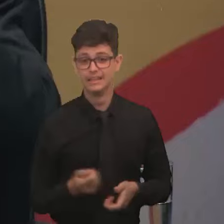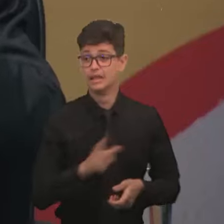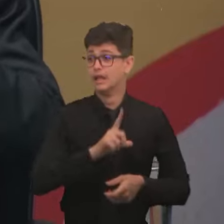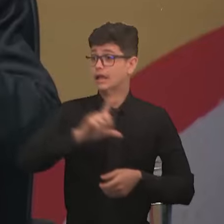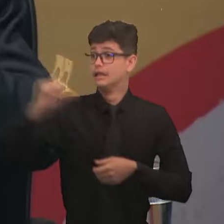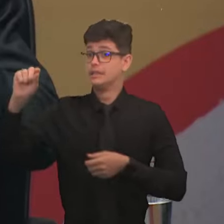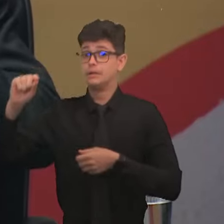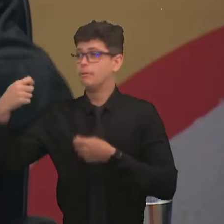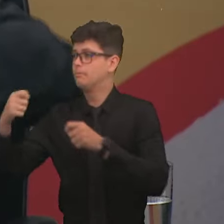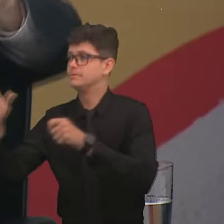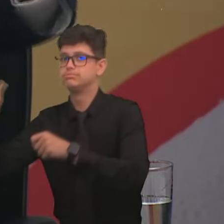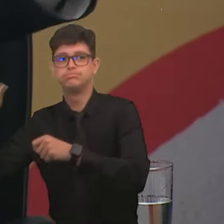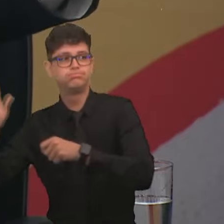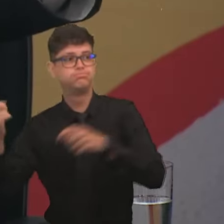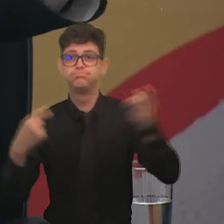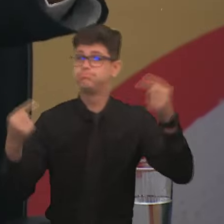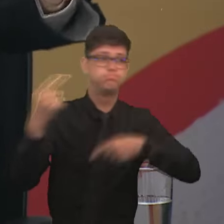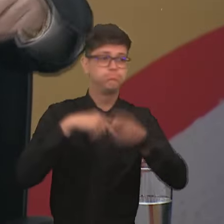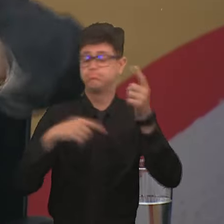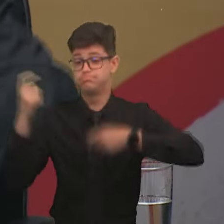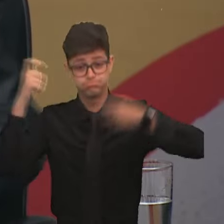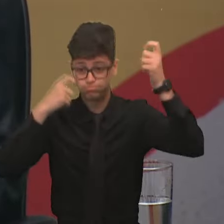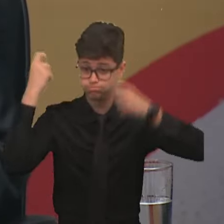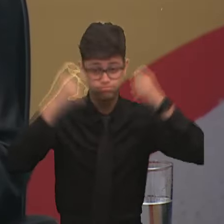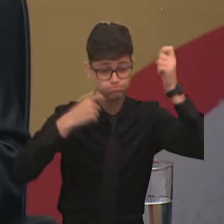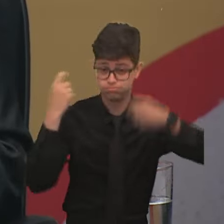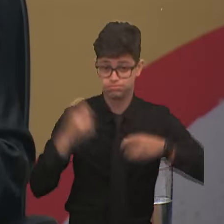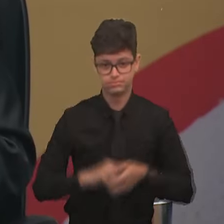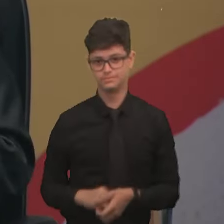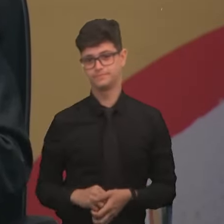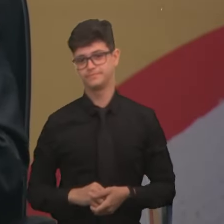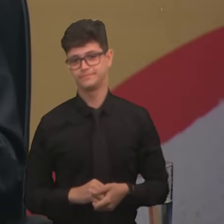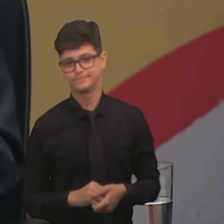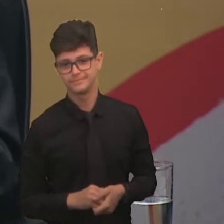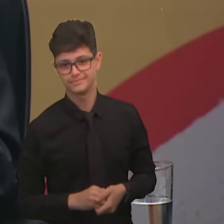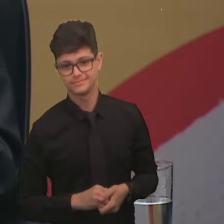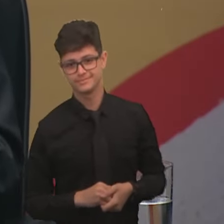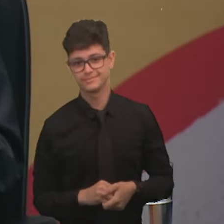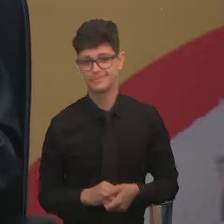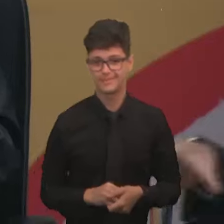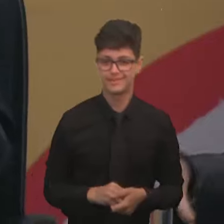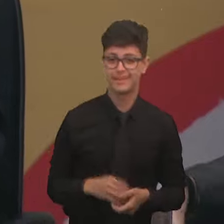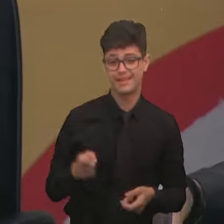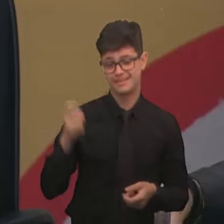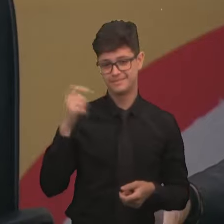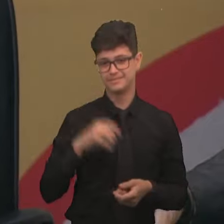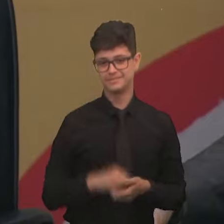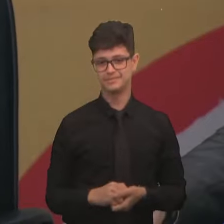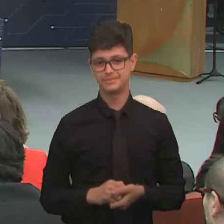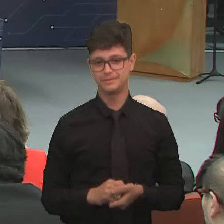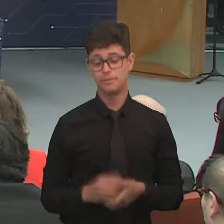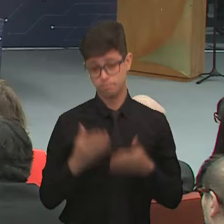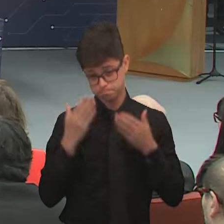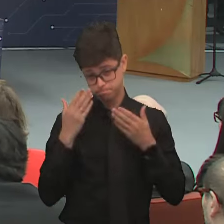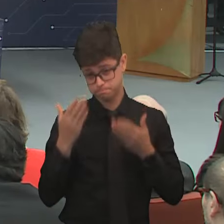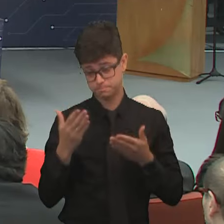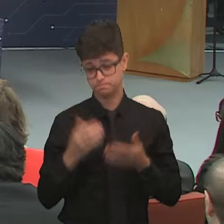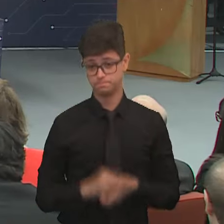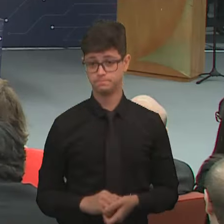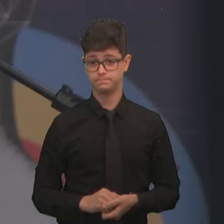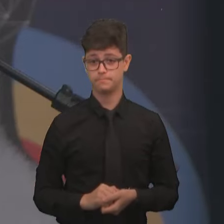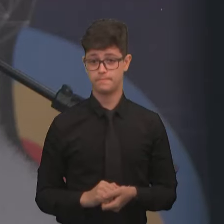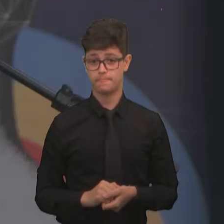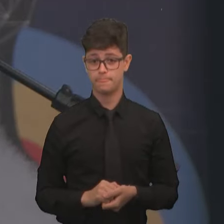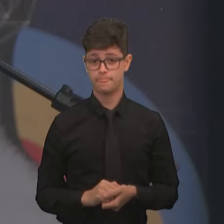sale. Entonces, uno tiene que, o uno a veces se despide y todavía se queda en la puerta. Ese es un fenómeno brasileño. Por